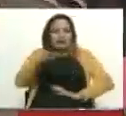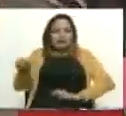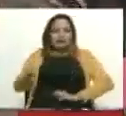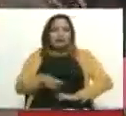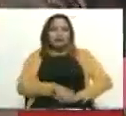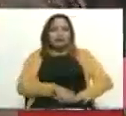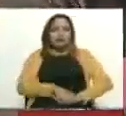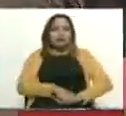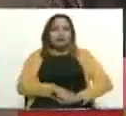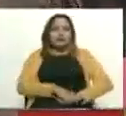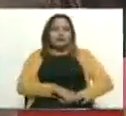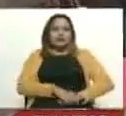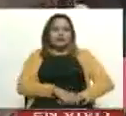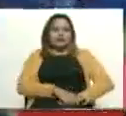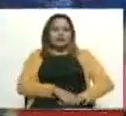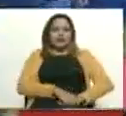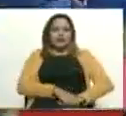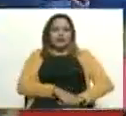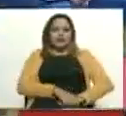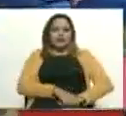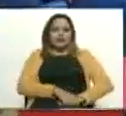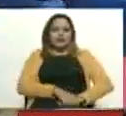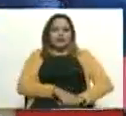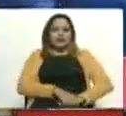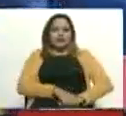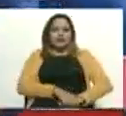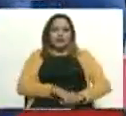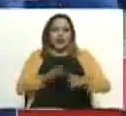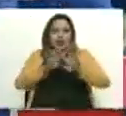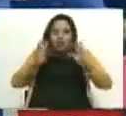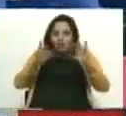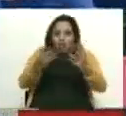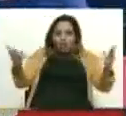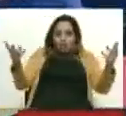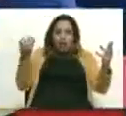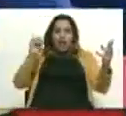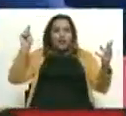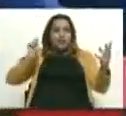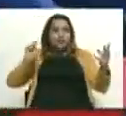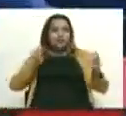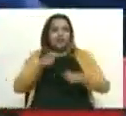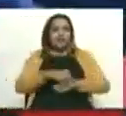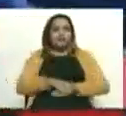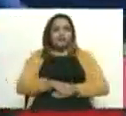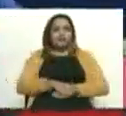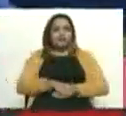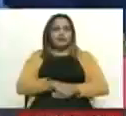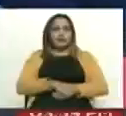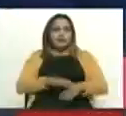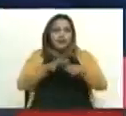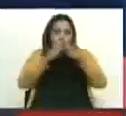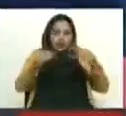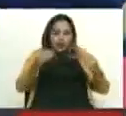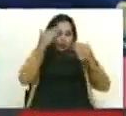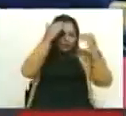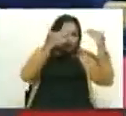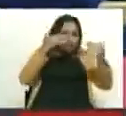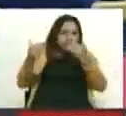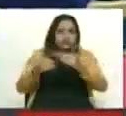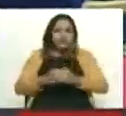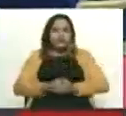a Rodolfo, a Fernando, a Ali Alejandro, a todas y a todos los diputados, a Roger, a Rigel, a todos les mando un mensaje,